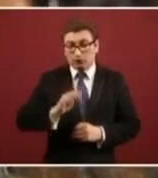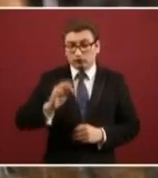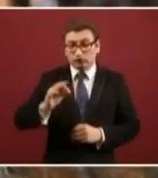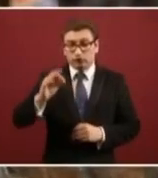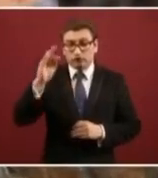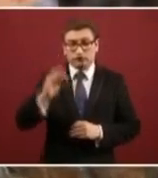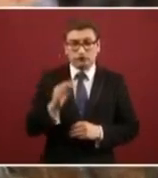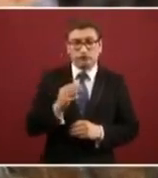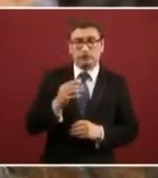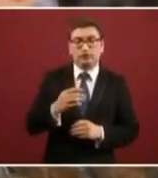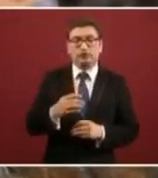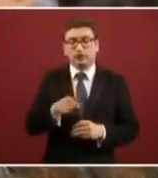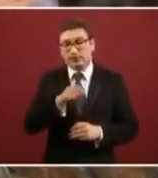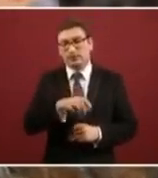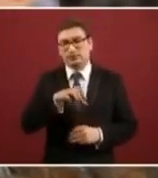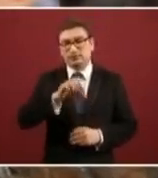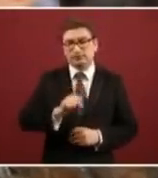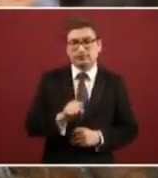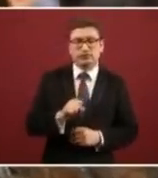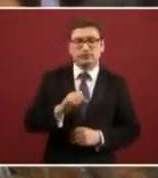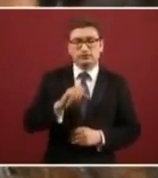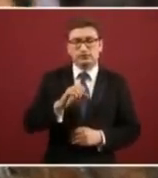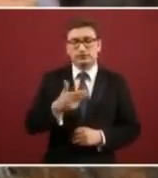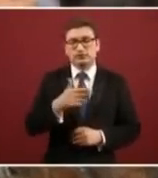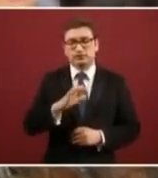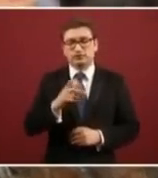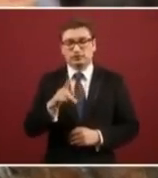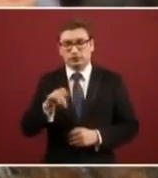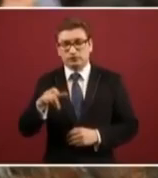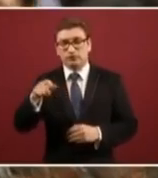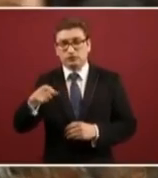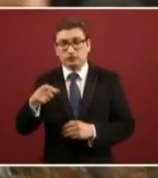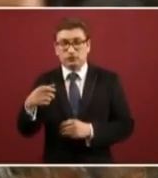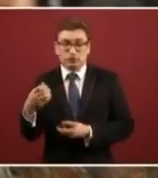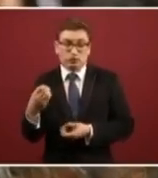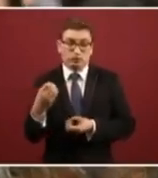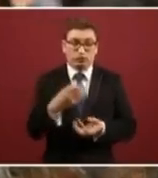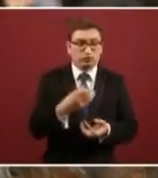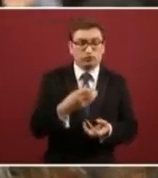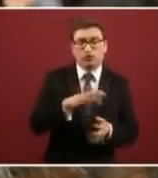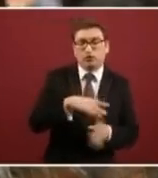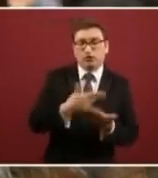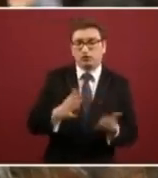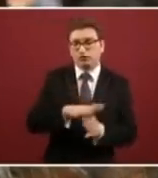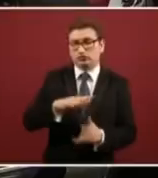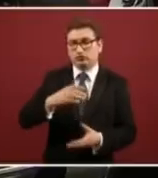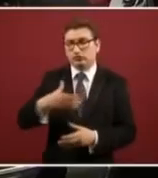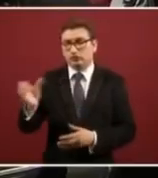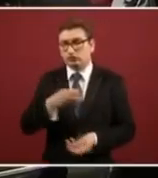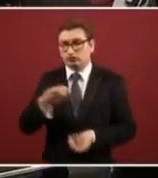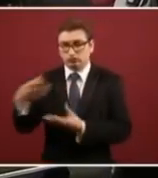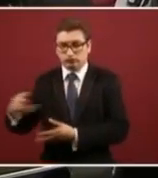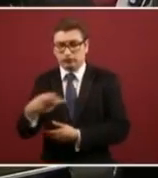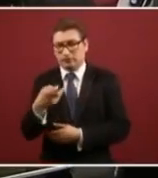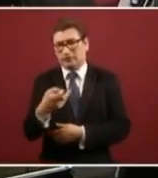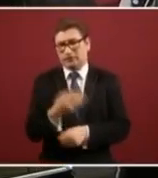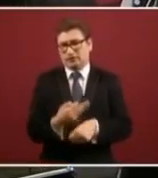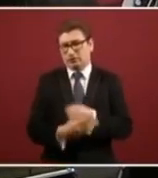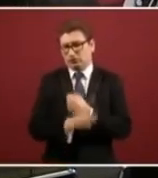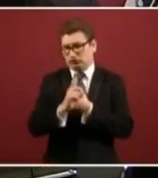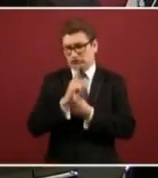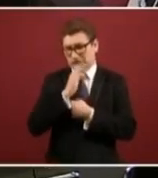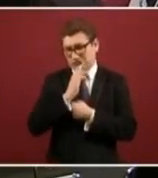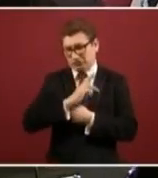no se van a transferir a Hacienda y entregarlos a programas tan nobles como es el campo, ¿no habría que primero trabajar en aquel